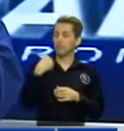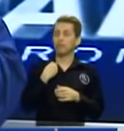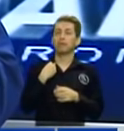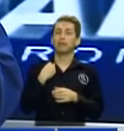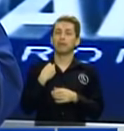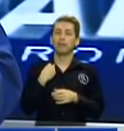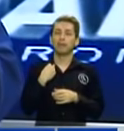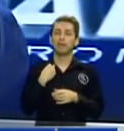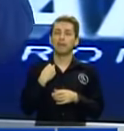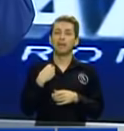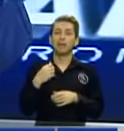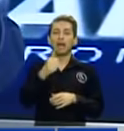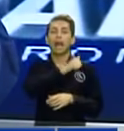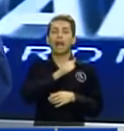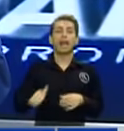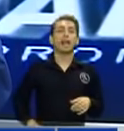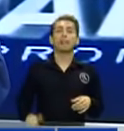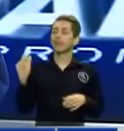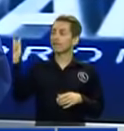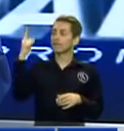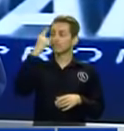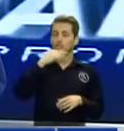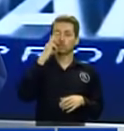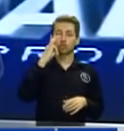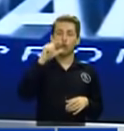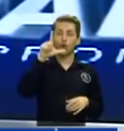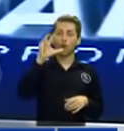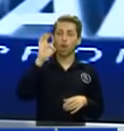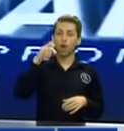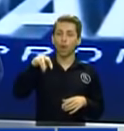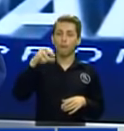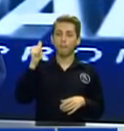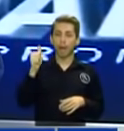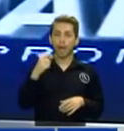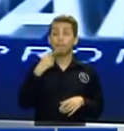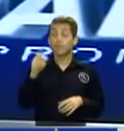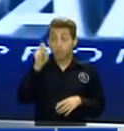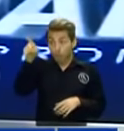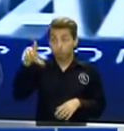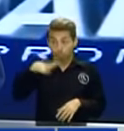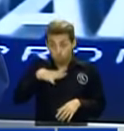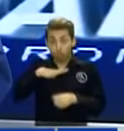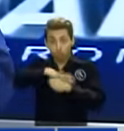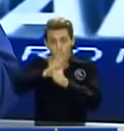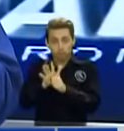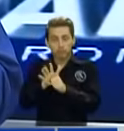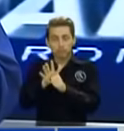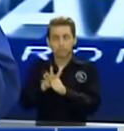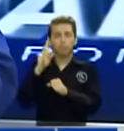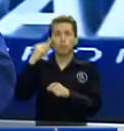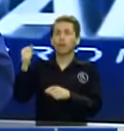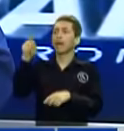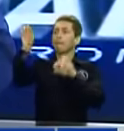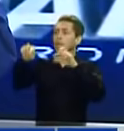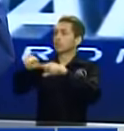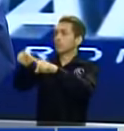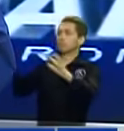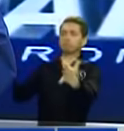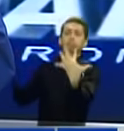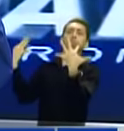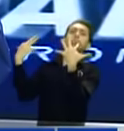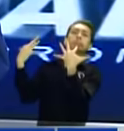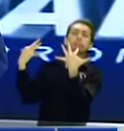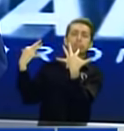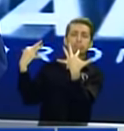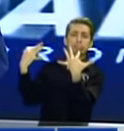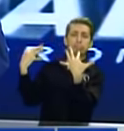el alcalde de Soloma nos llamaba, mire, por favor, confirmen que sí hay un caso en Soloma, porque me quieren linchar a mí. No, hay un caso en Soloma. Y ya lo